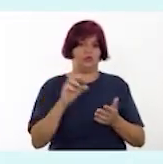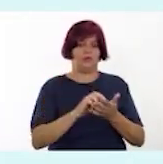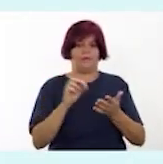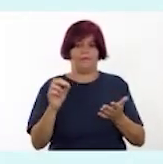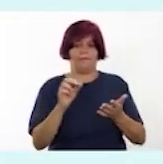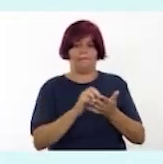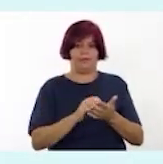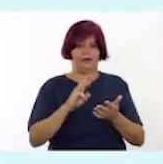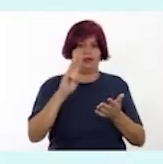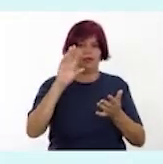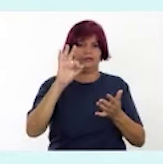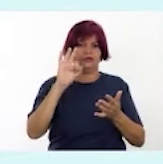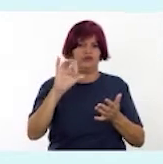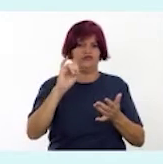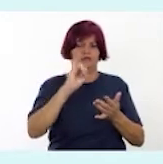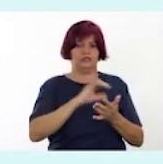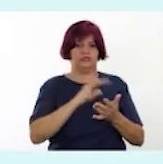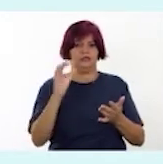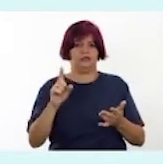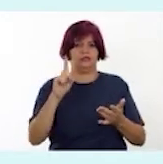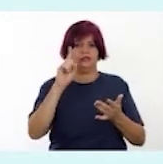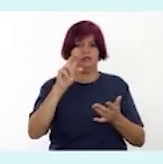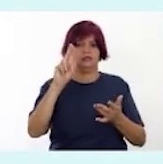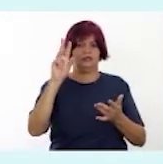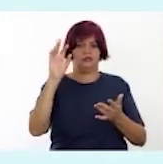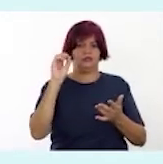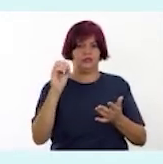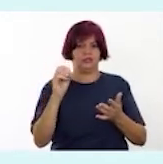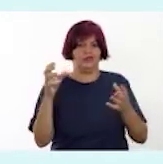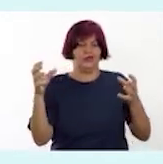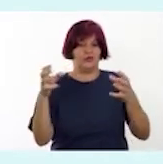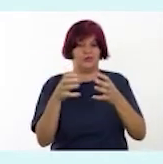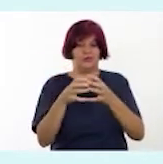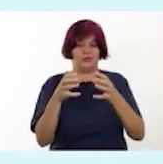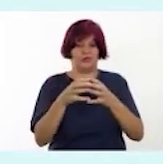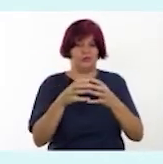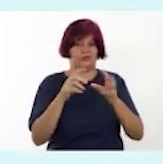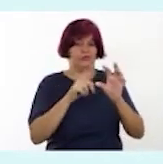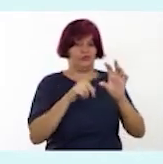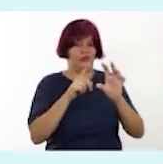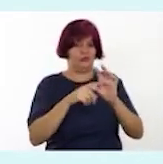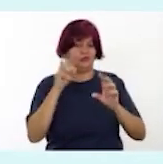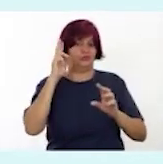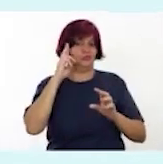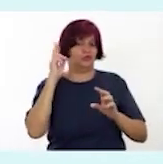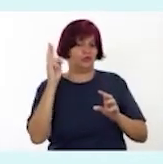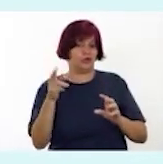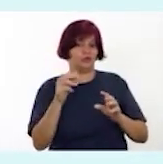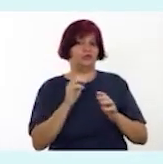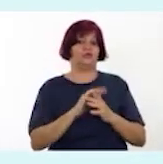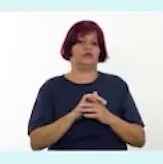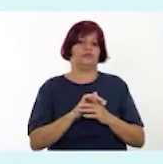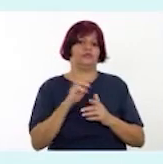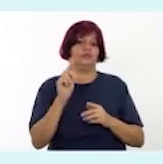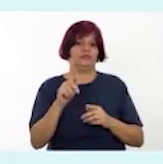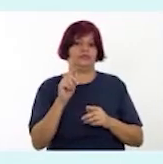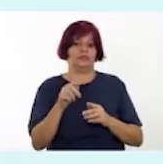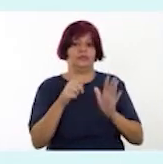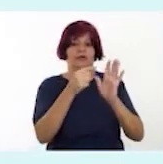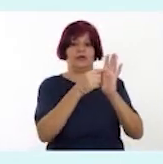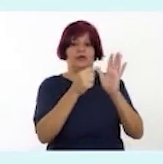capítulo 2, páginas de la 86 a la 120. Y hay un grupo de elementos que tenemos que recordar. Ahí